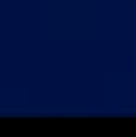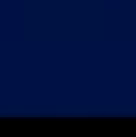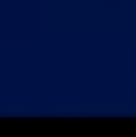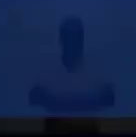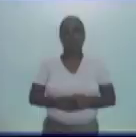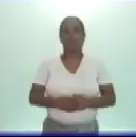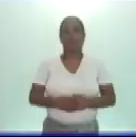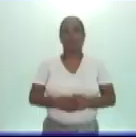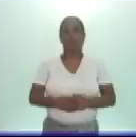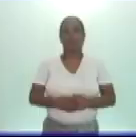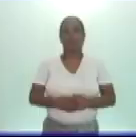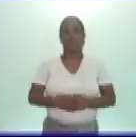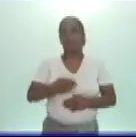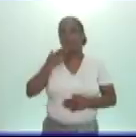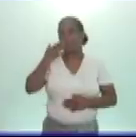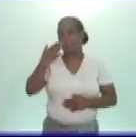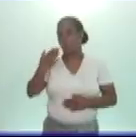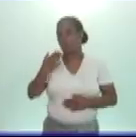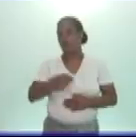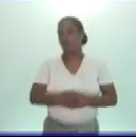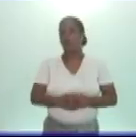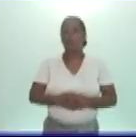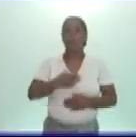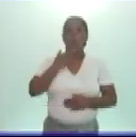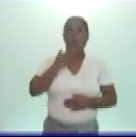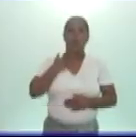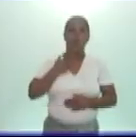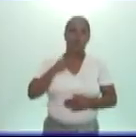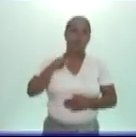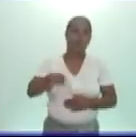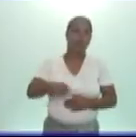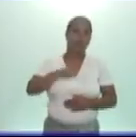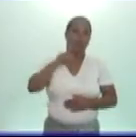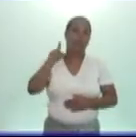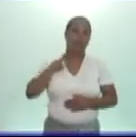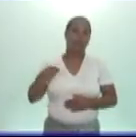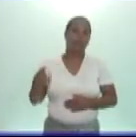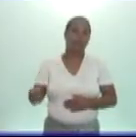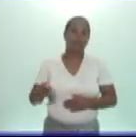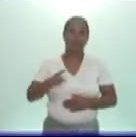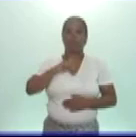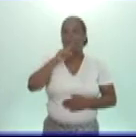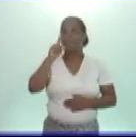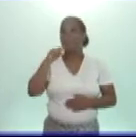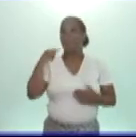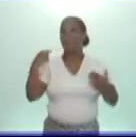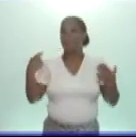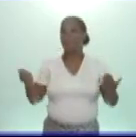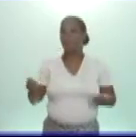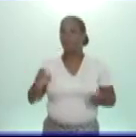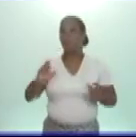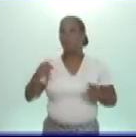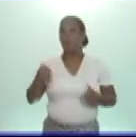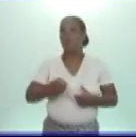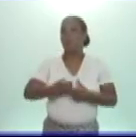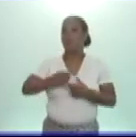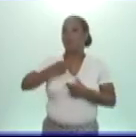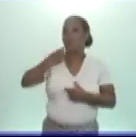Bueno, como aquí sí, la pregunta está dirigida a cuántos gramos de miel hay, o sea, cuántos